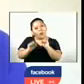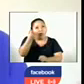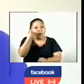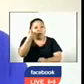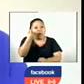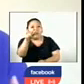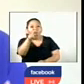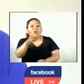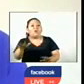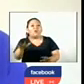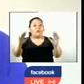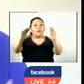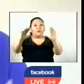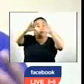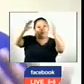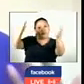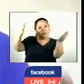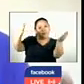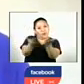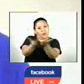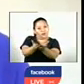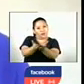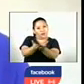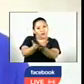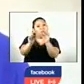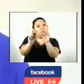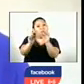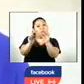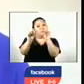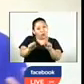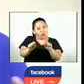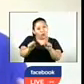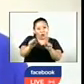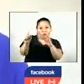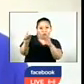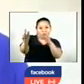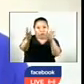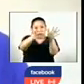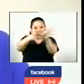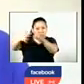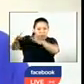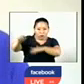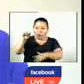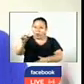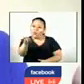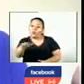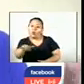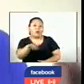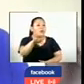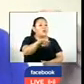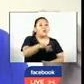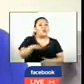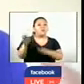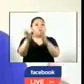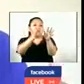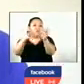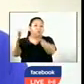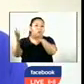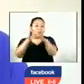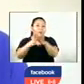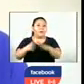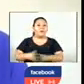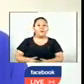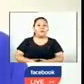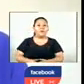grande en el planeta podemos ver en qué áreas los huracanes se han estado desarrollando y no solamente en espacio